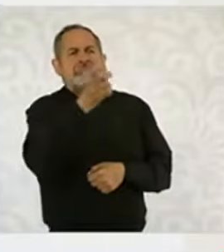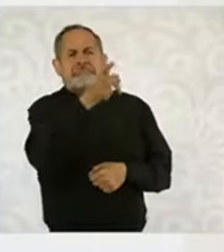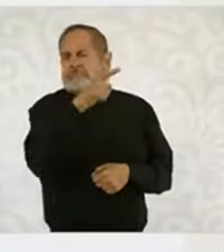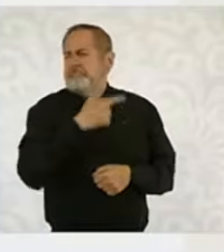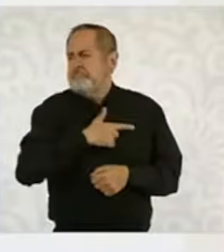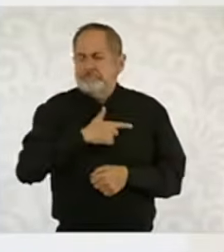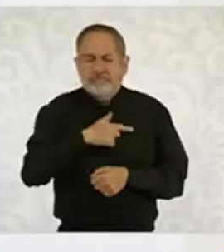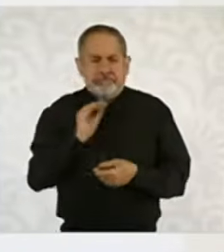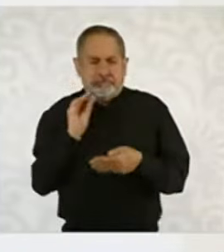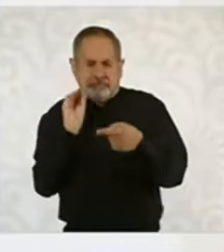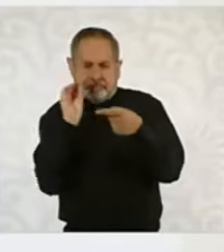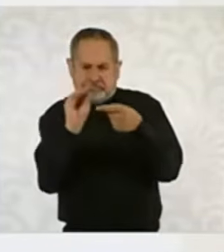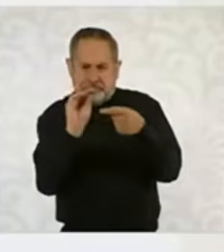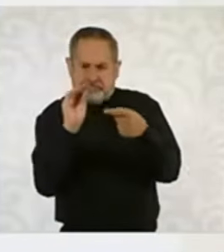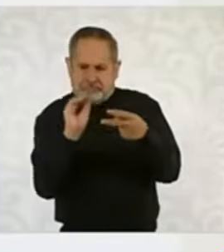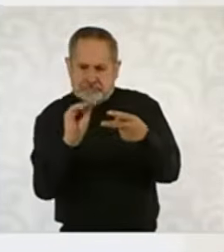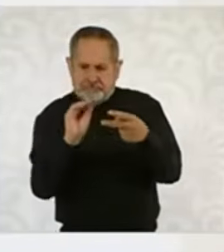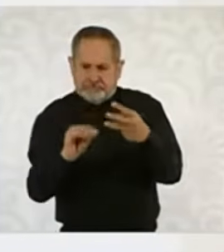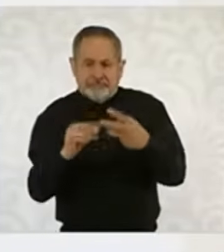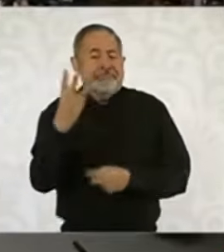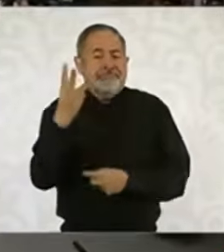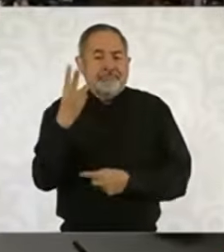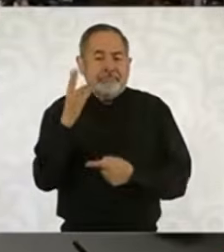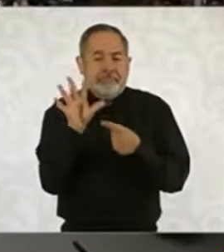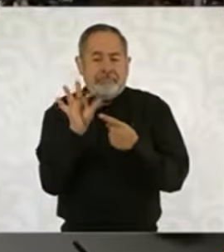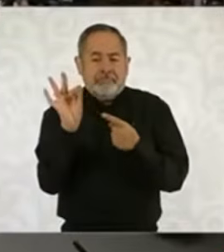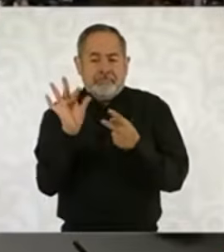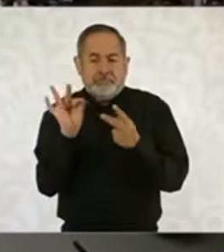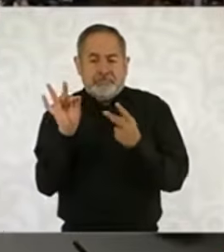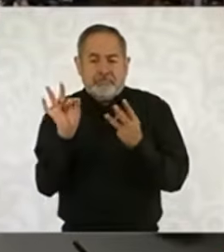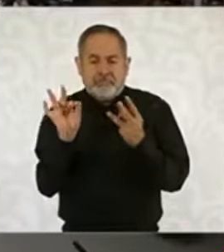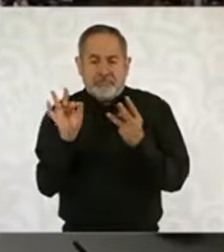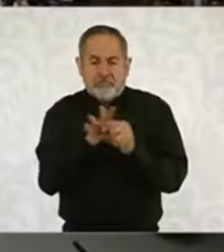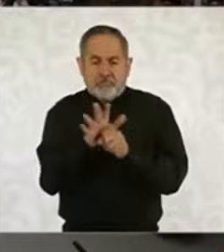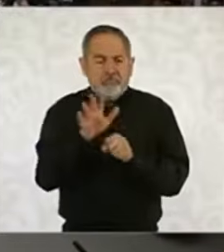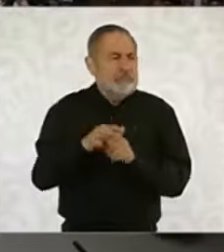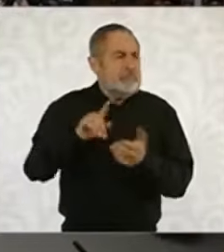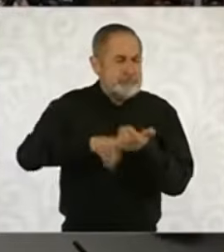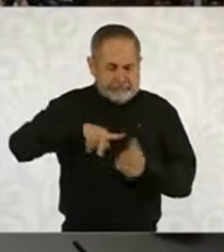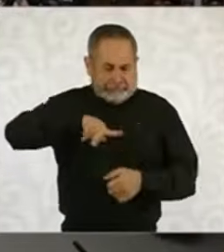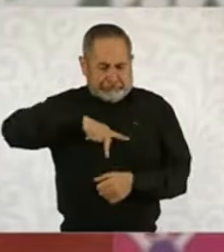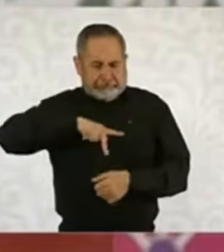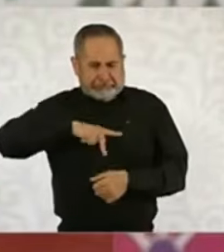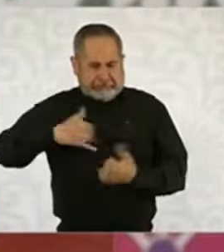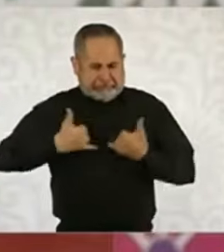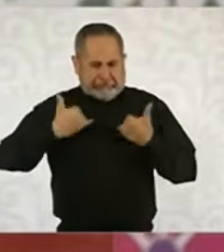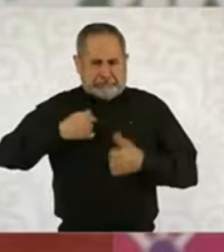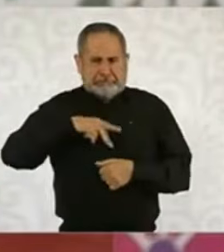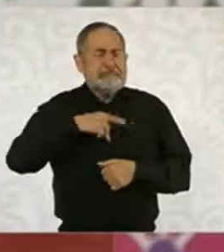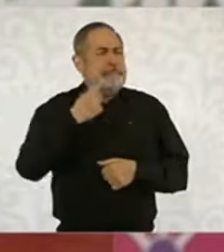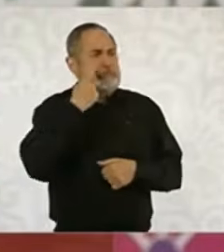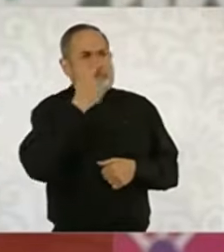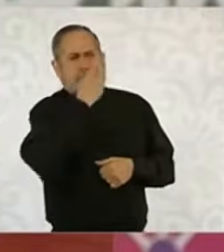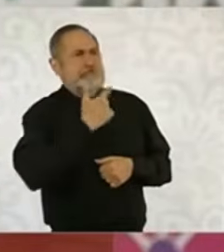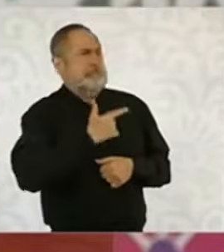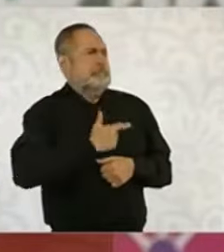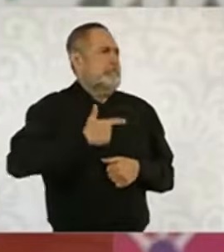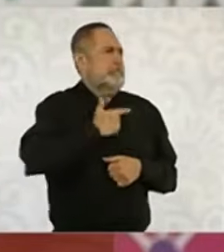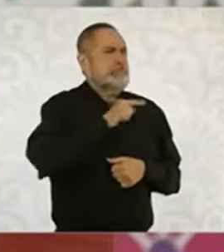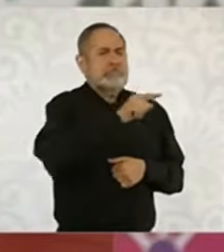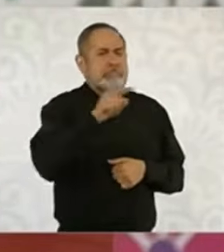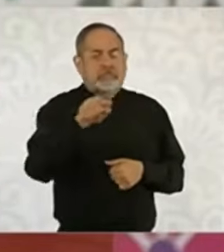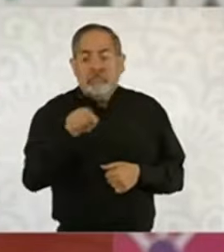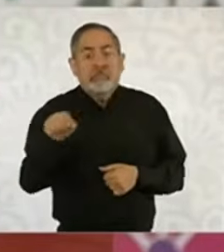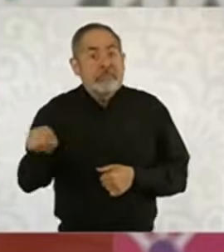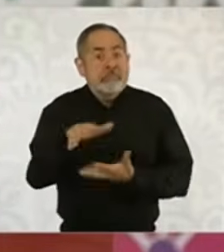apuntar 3 opciones, ¿verdad? 3 opciones de a dónde quieren ir. La gran mayoría, fíjense, el 50% quedó en